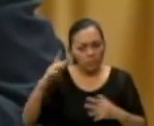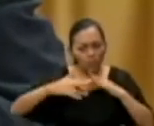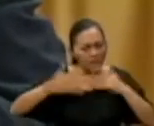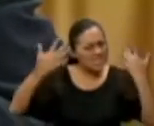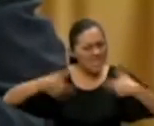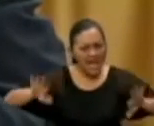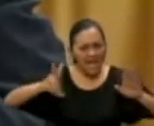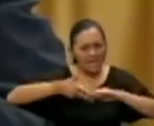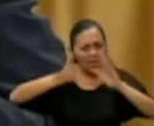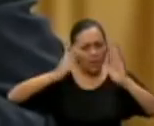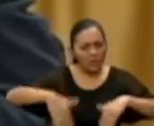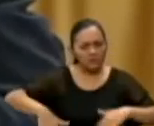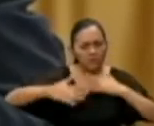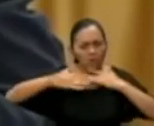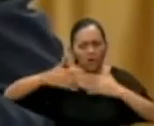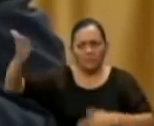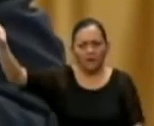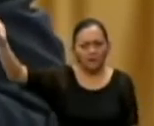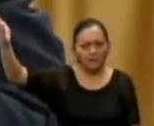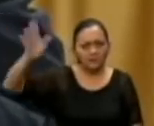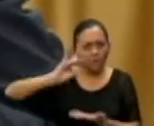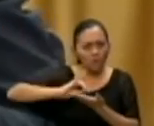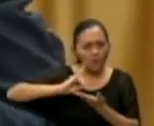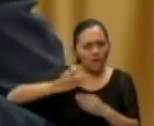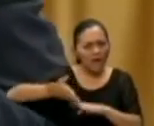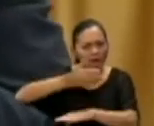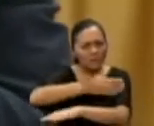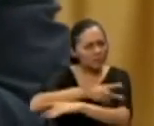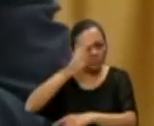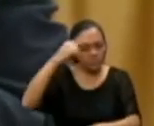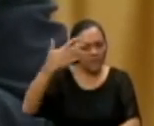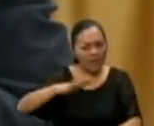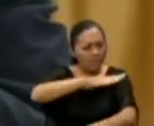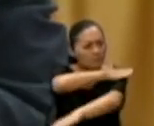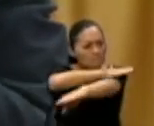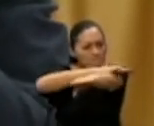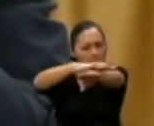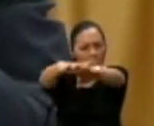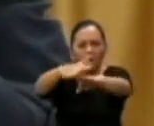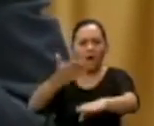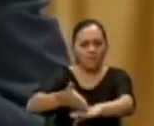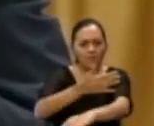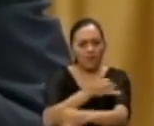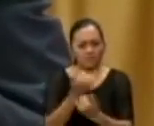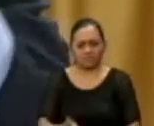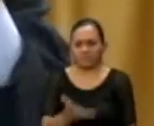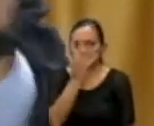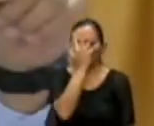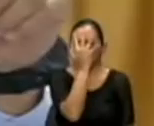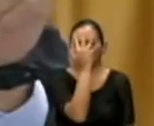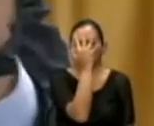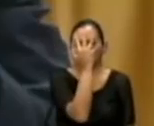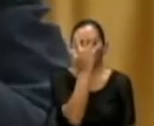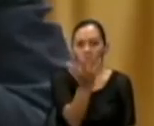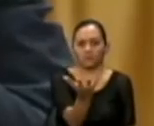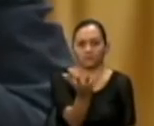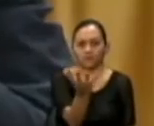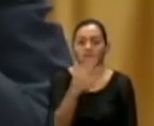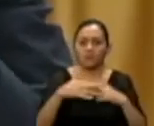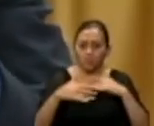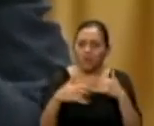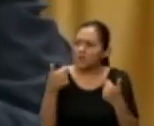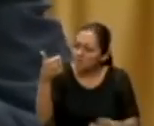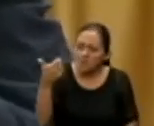nivel de obras públicas tenemos la prensa de bolívar bolívar más conocidas el asfalto entre nuestro gobierno pero sin el descaro de esta gente que representa la partidocracia